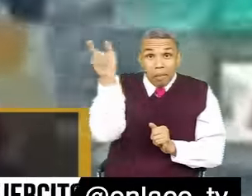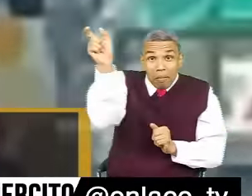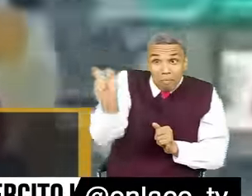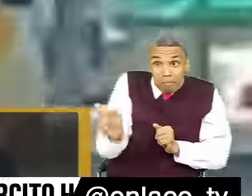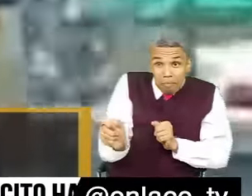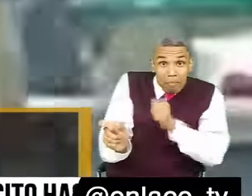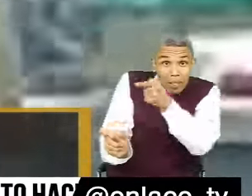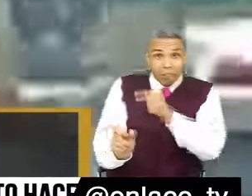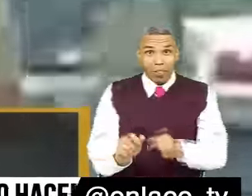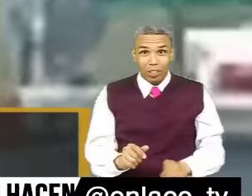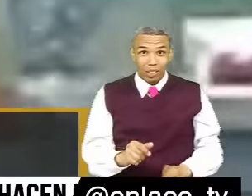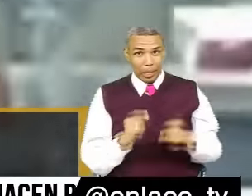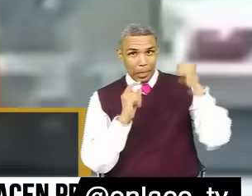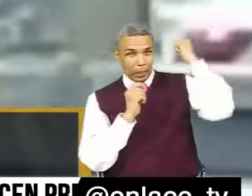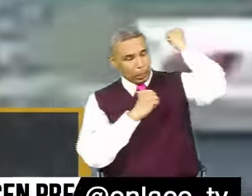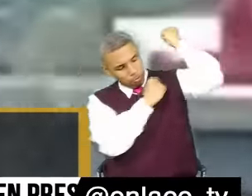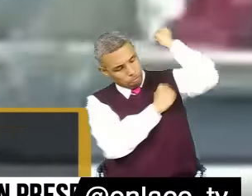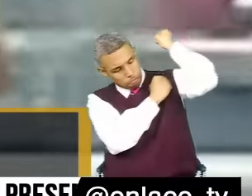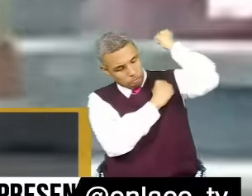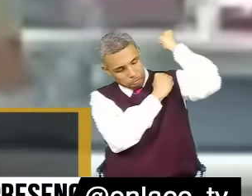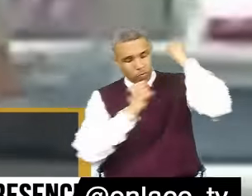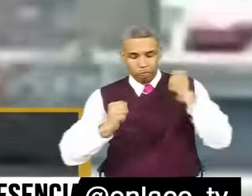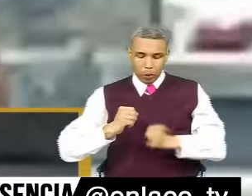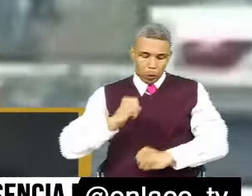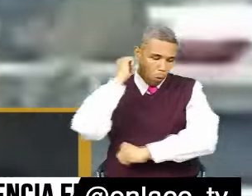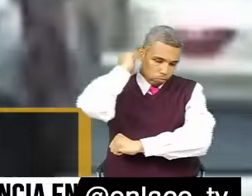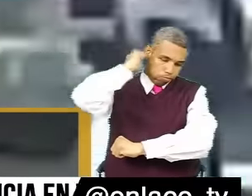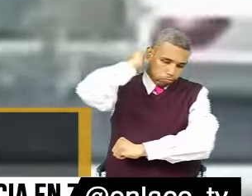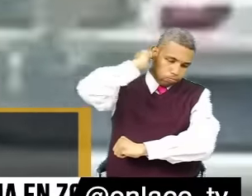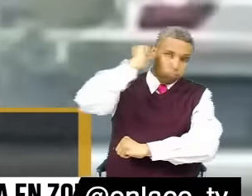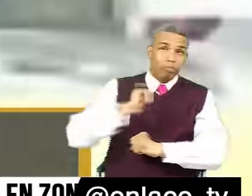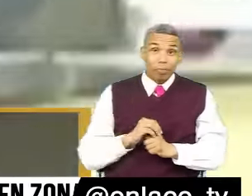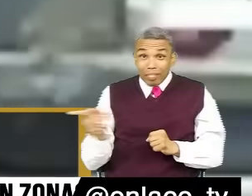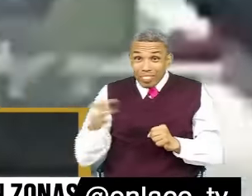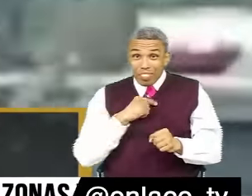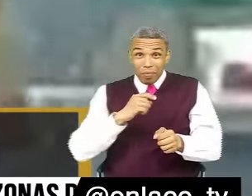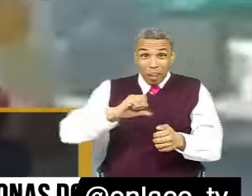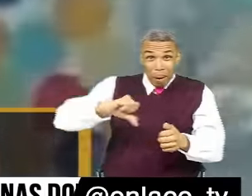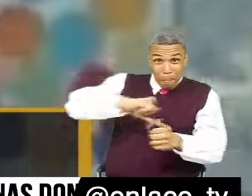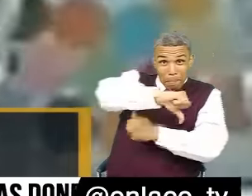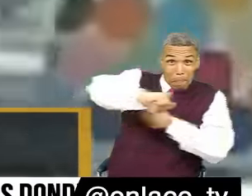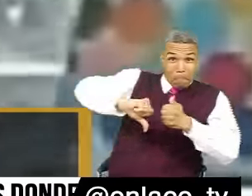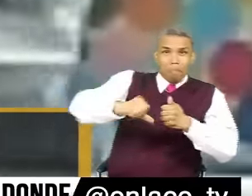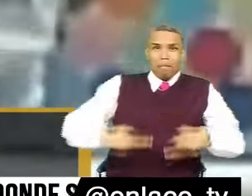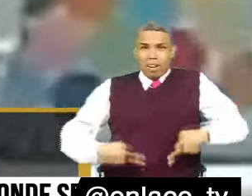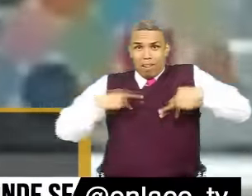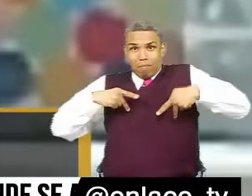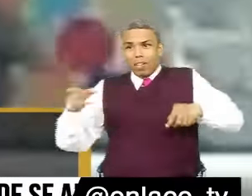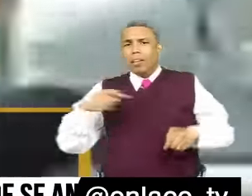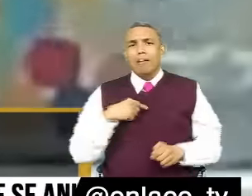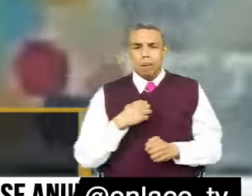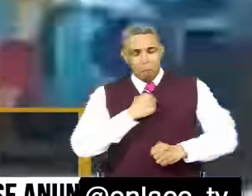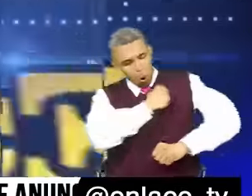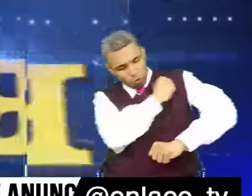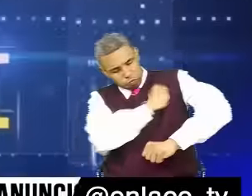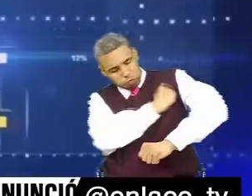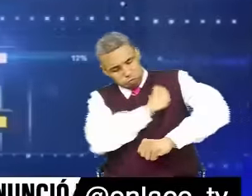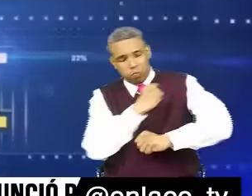delicioso baño ahí a la intemperie en nuestras fuentes, oiga, con su jabón, su champú en